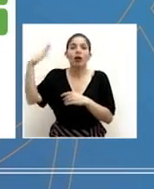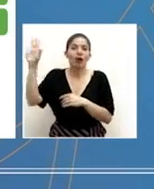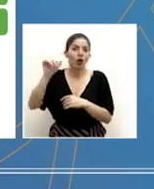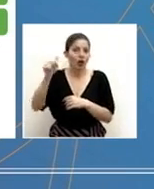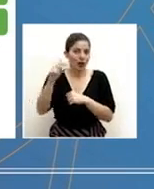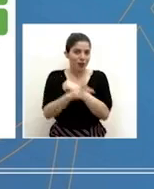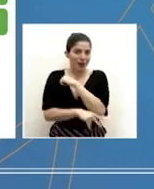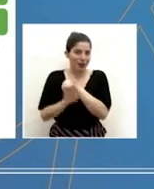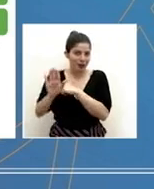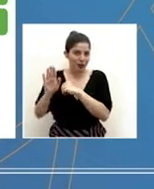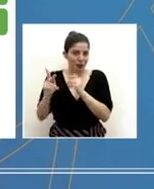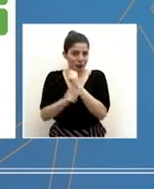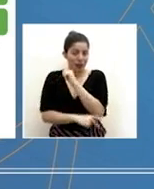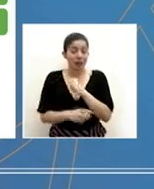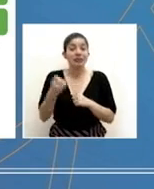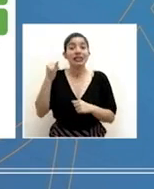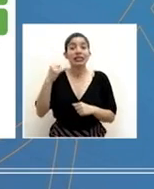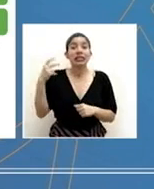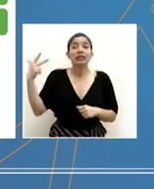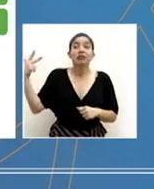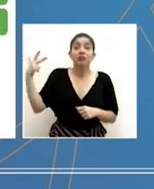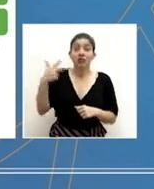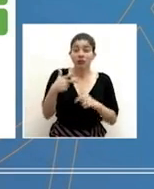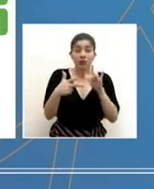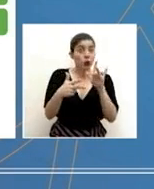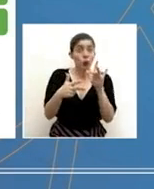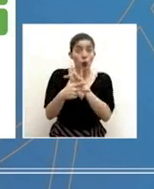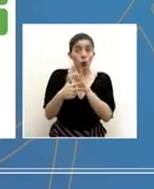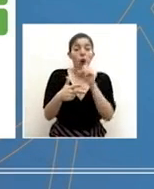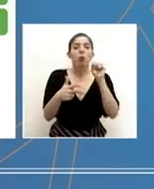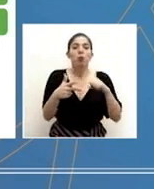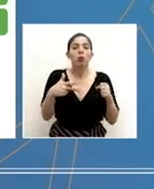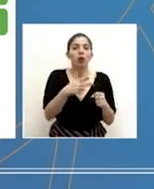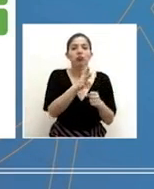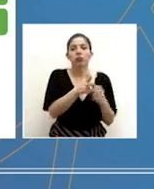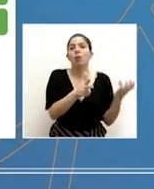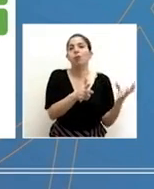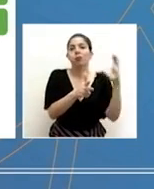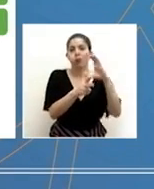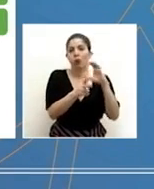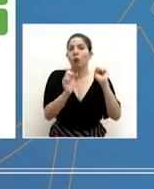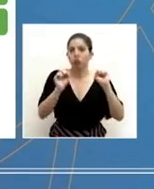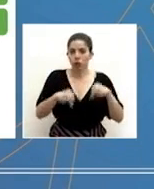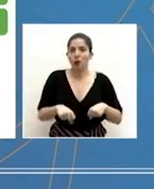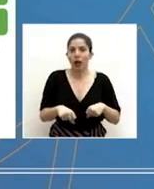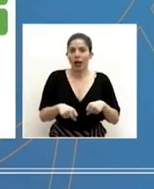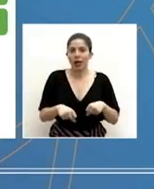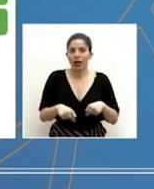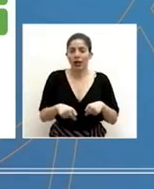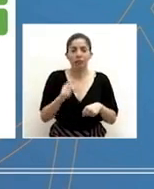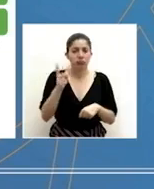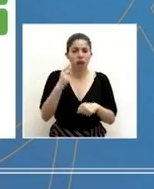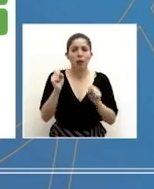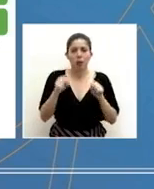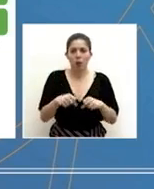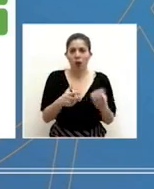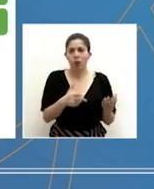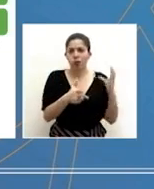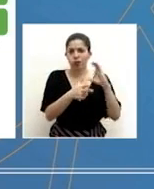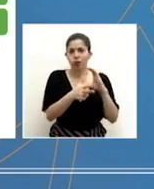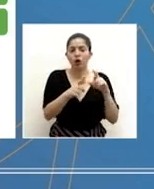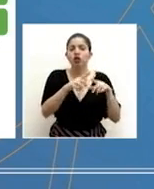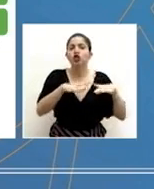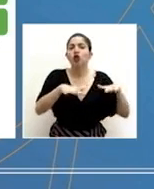carga, pues puede levantar carga en la zona primaria y eso pues siempre se puede hacer.